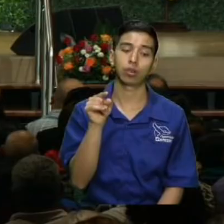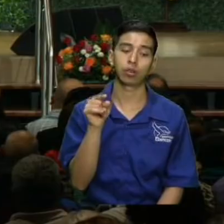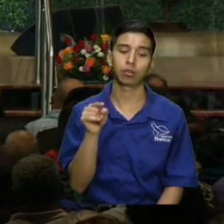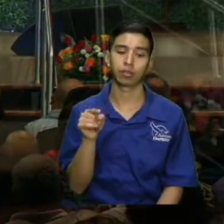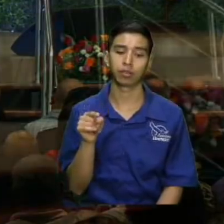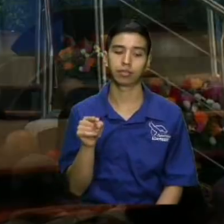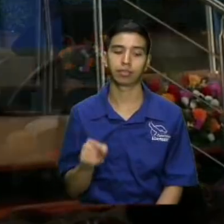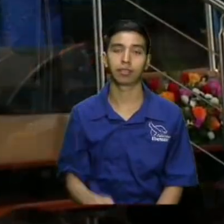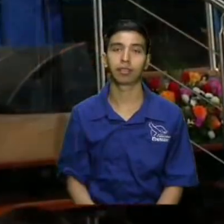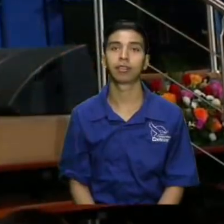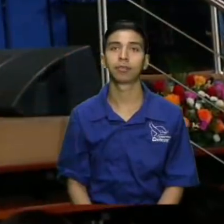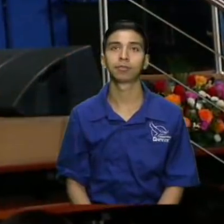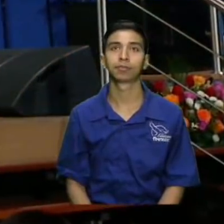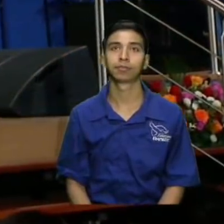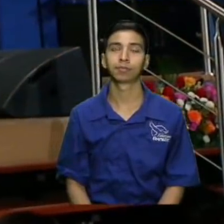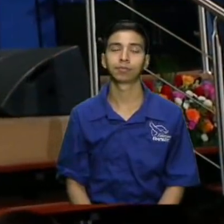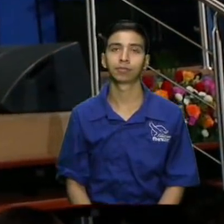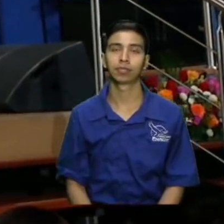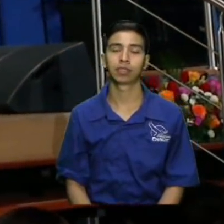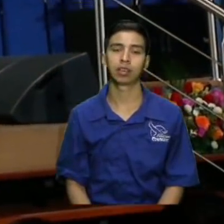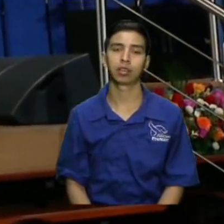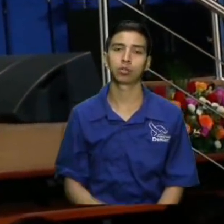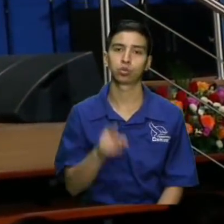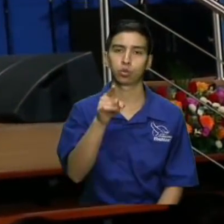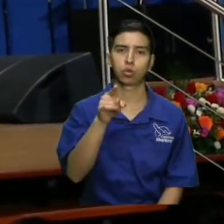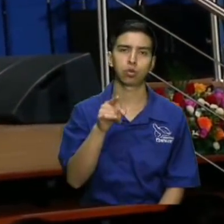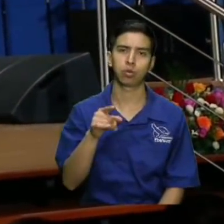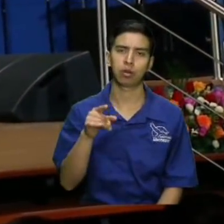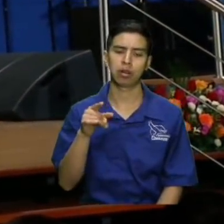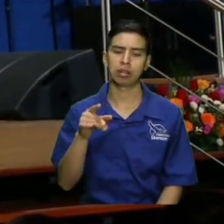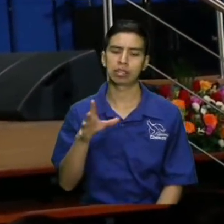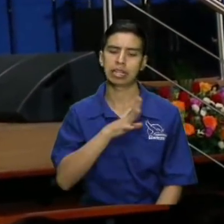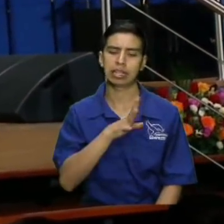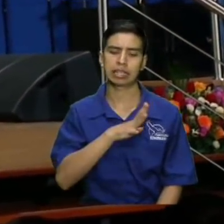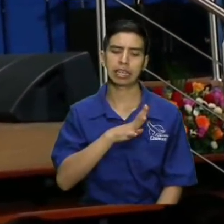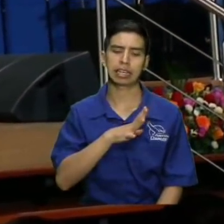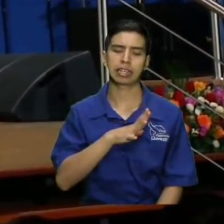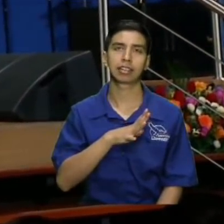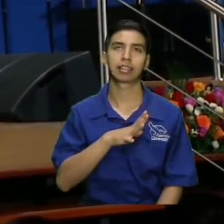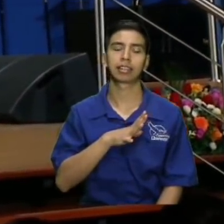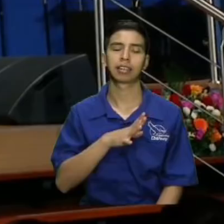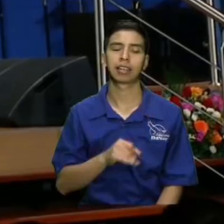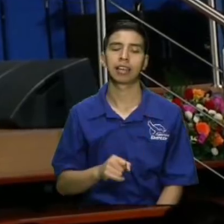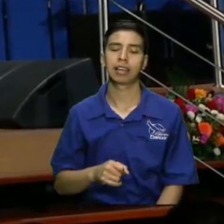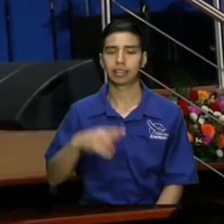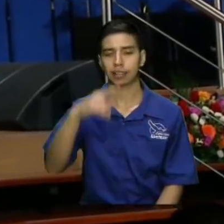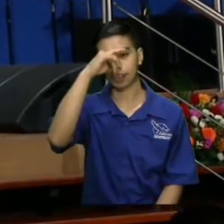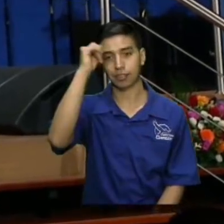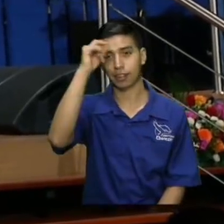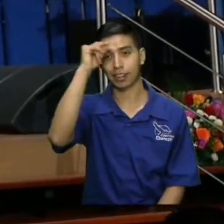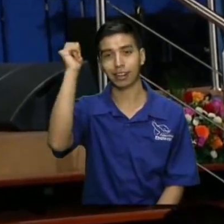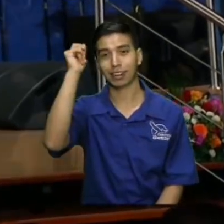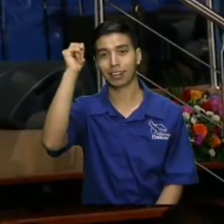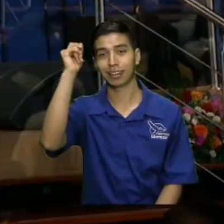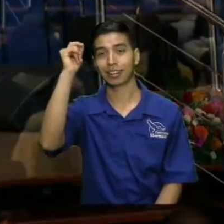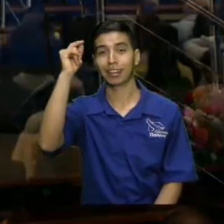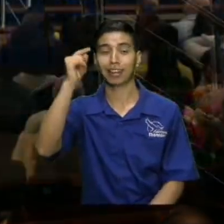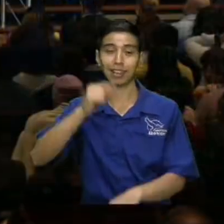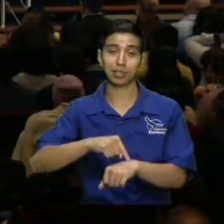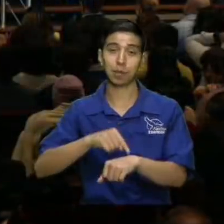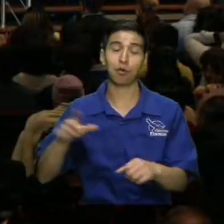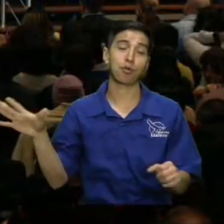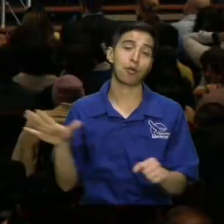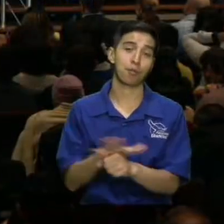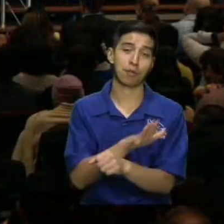a ir? ¿Te vas a ir a trabajar a tiempo completo? Sí, me voy a ir a trabajar a tiempo completo. Pero tenés un presupuesto, tenés un buen